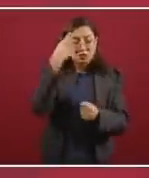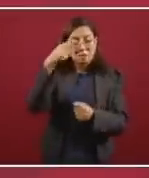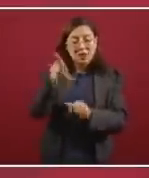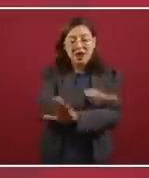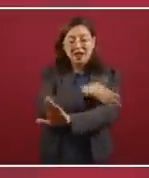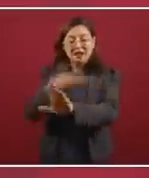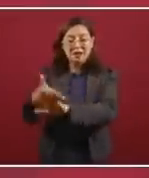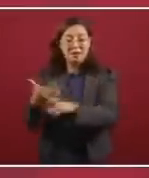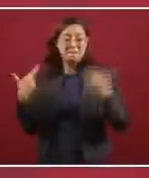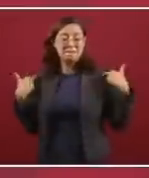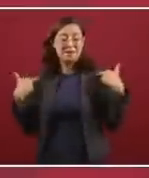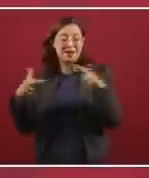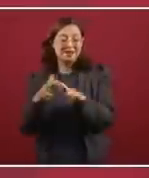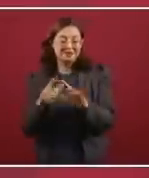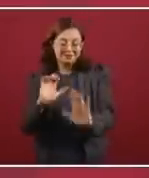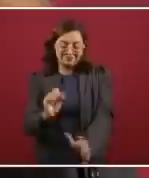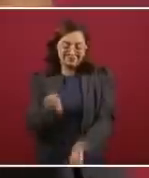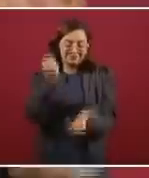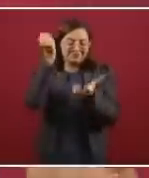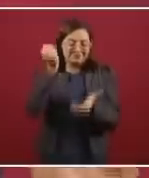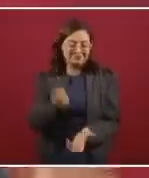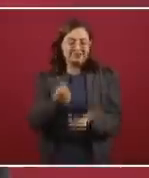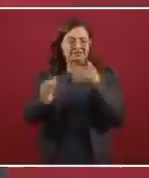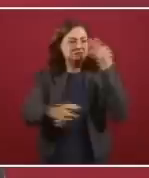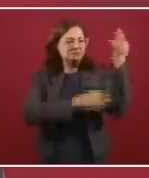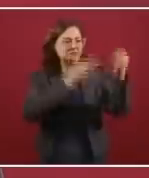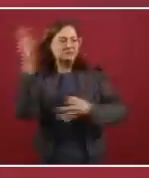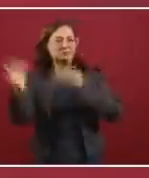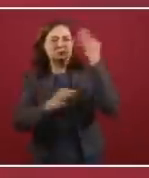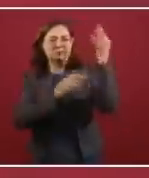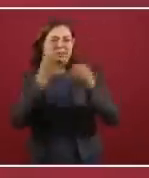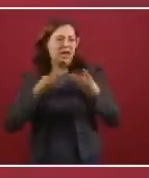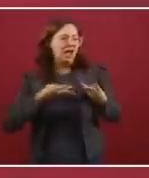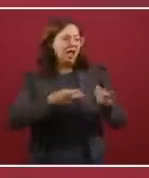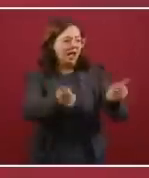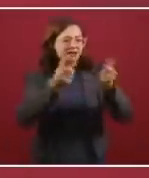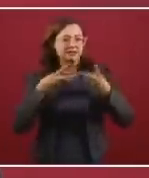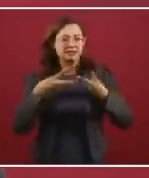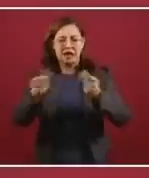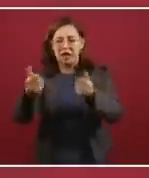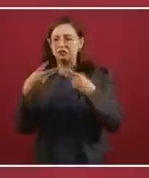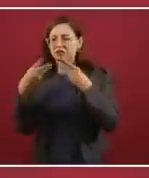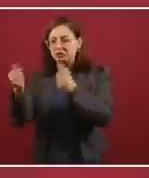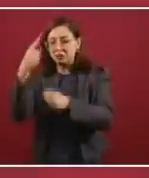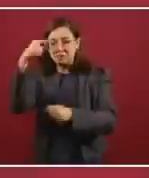dinero del presupuesto, se pagaban campañas para meter esa idea